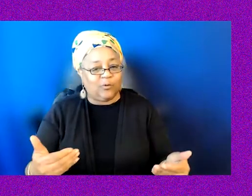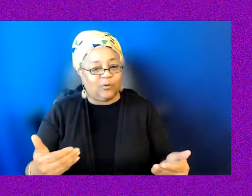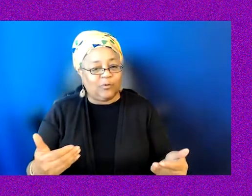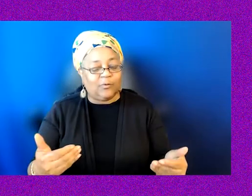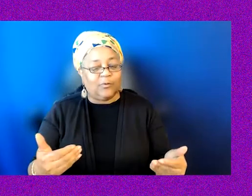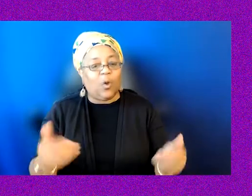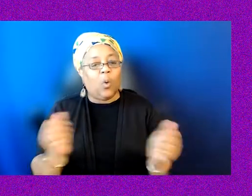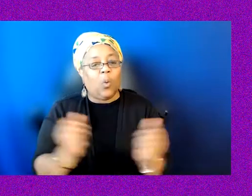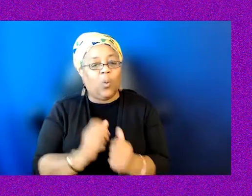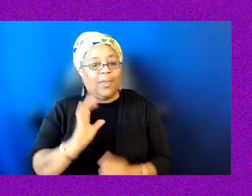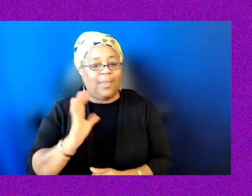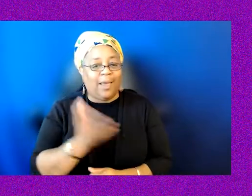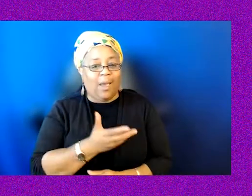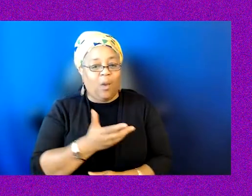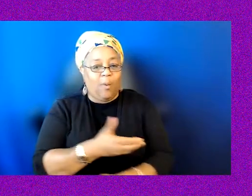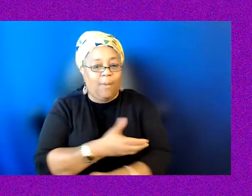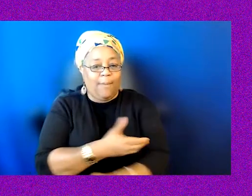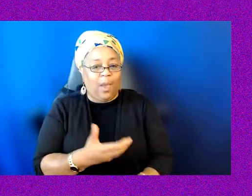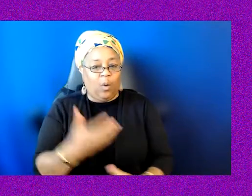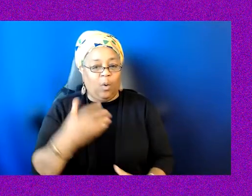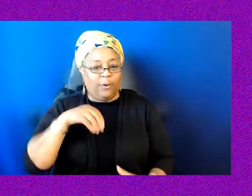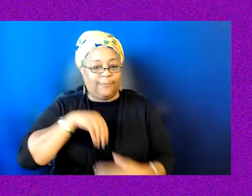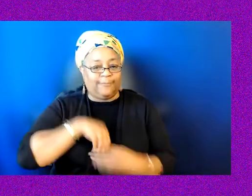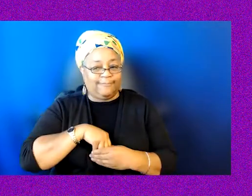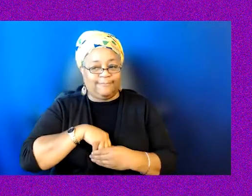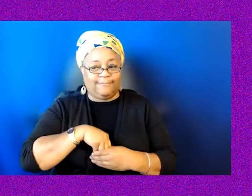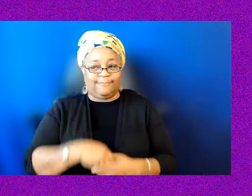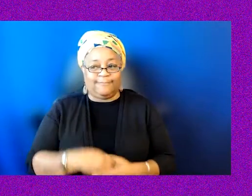nos llamamos a nosotros mismos en nuestro poder.